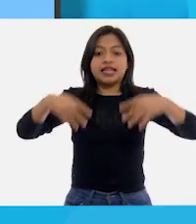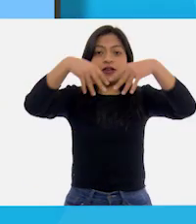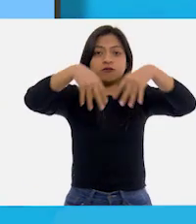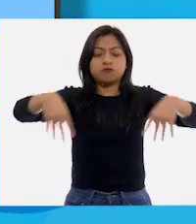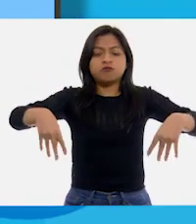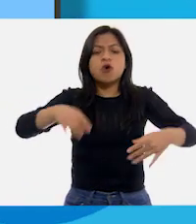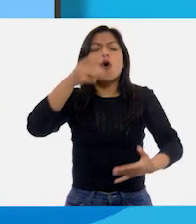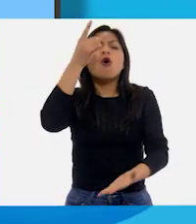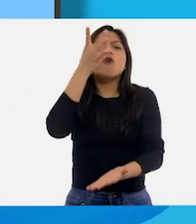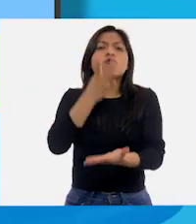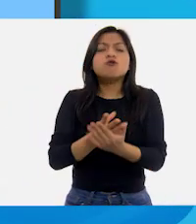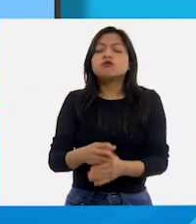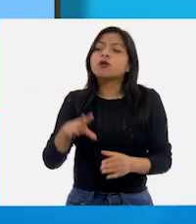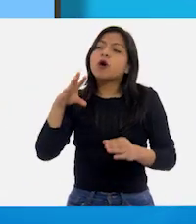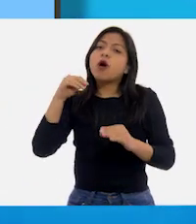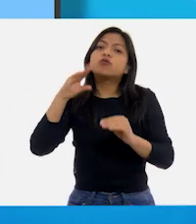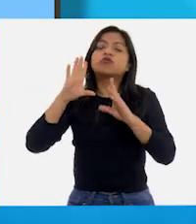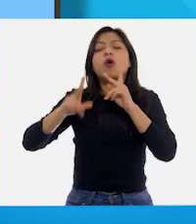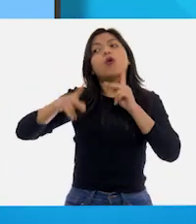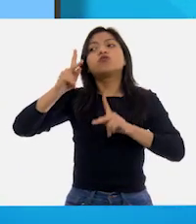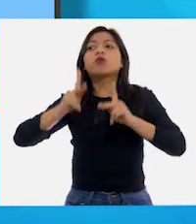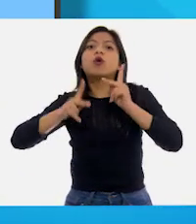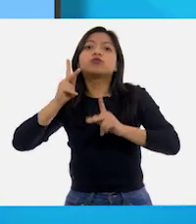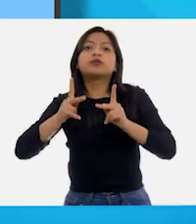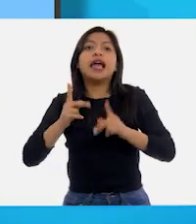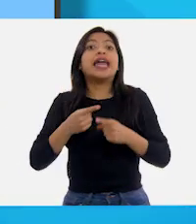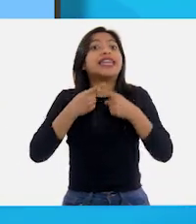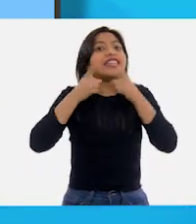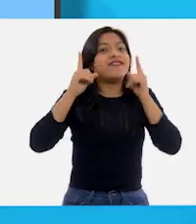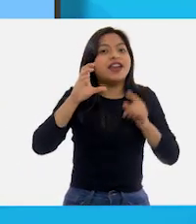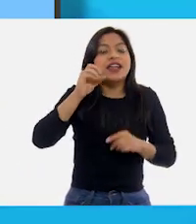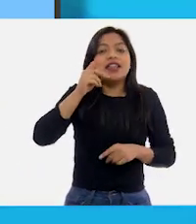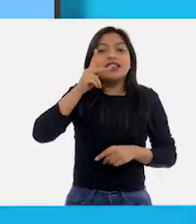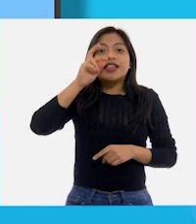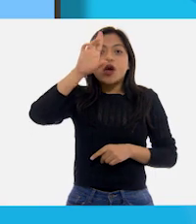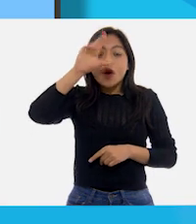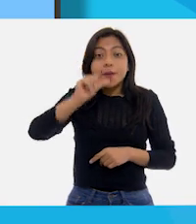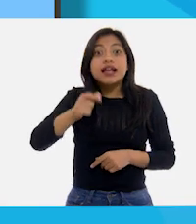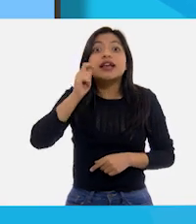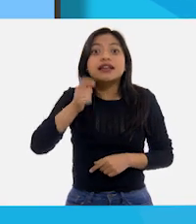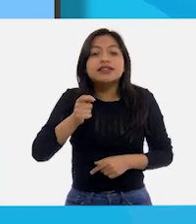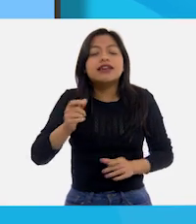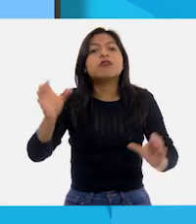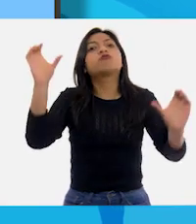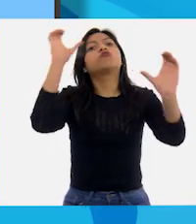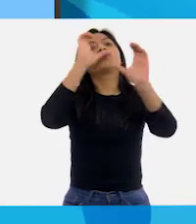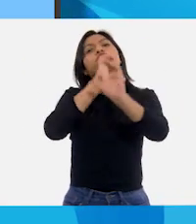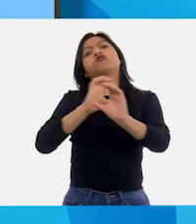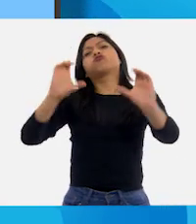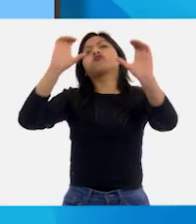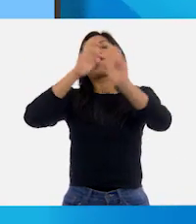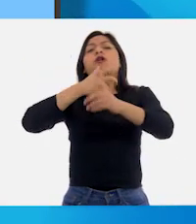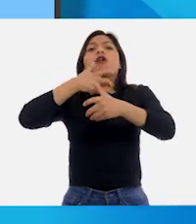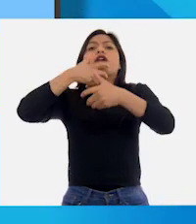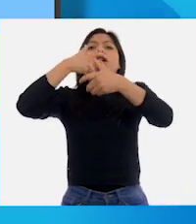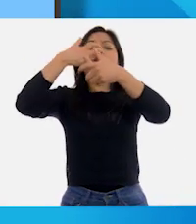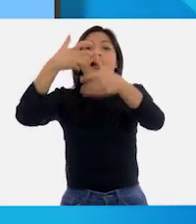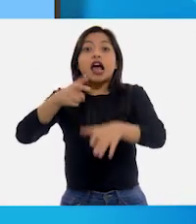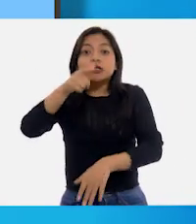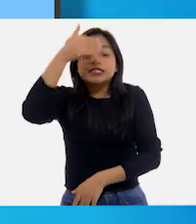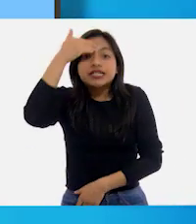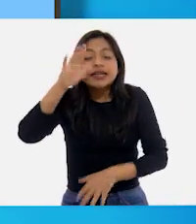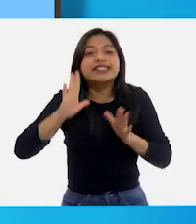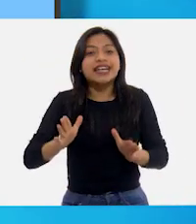donde los personajes hablan sus diálogos, en la ópera los cantan. Y ahora que ya sabemos